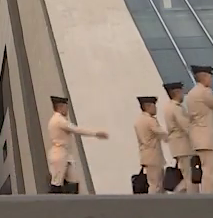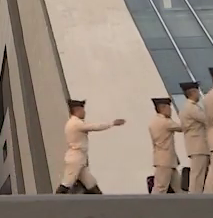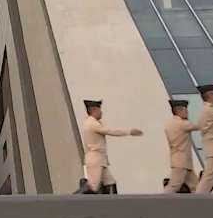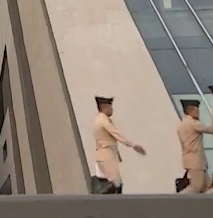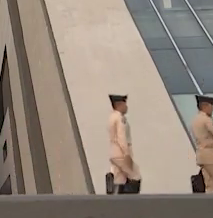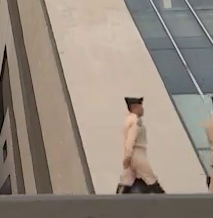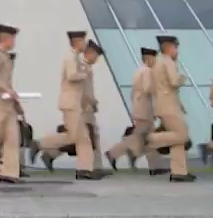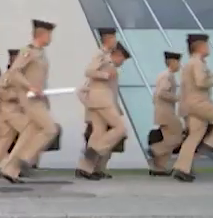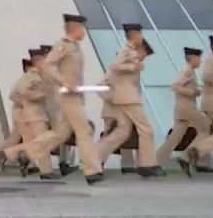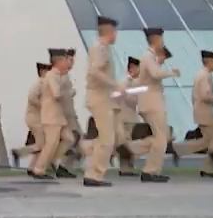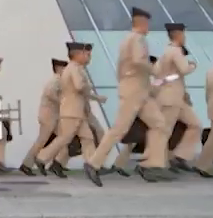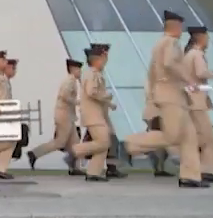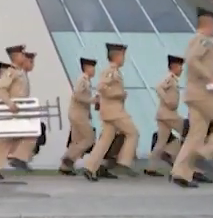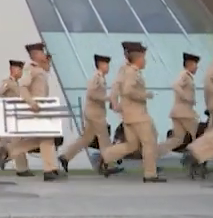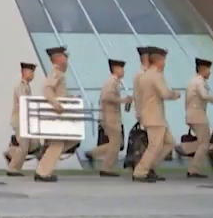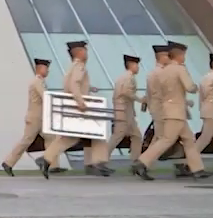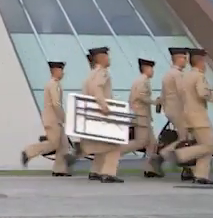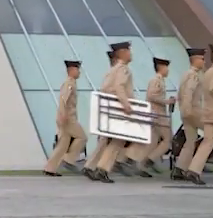a luchar.